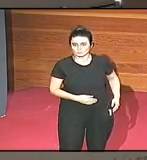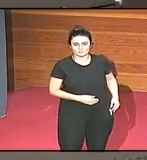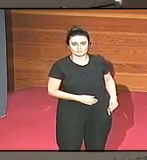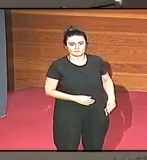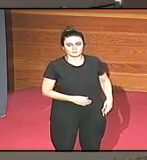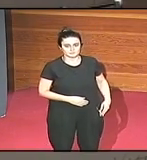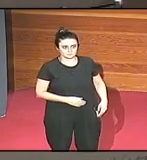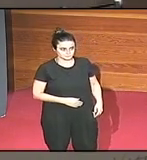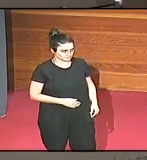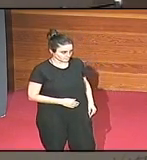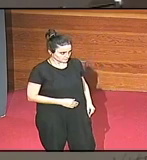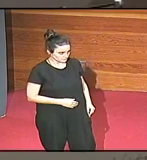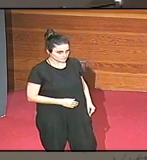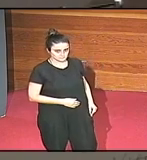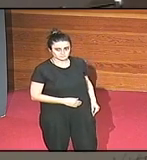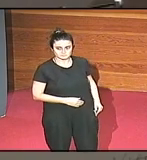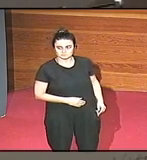Oui. Tout en